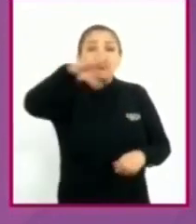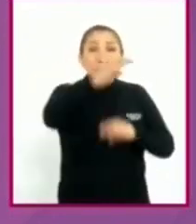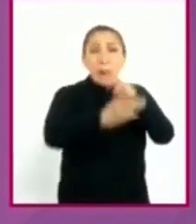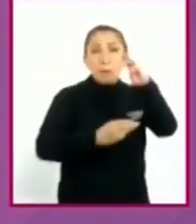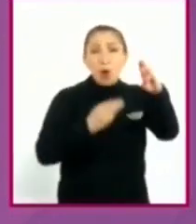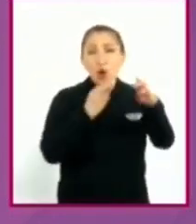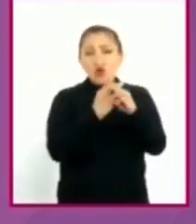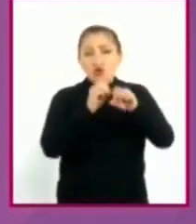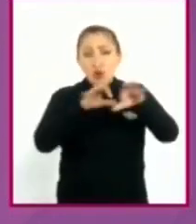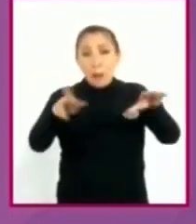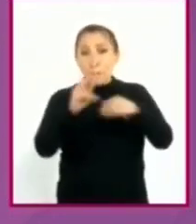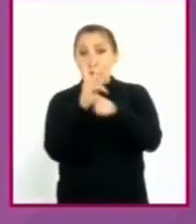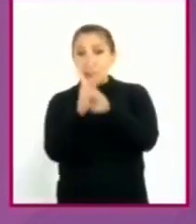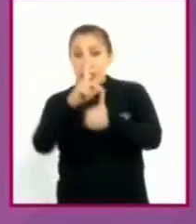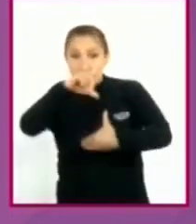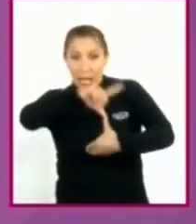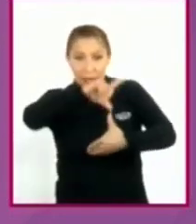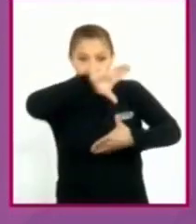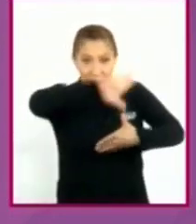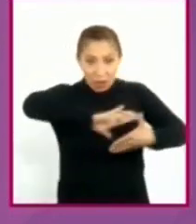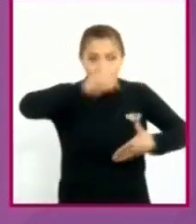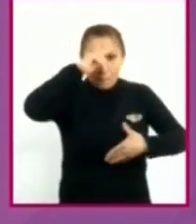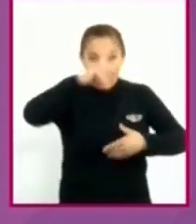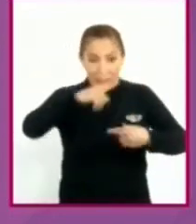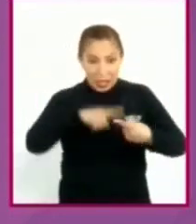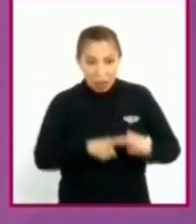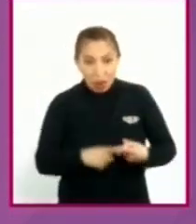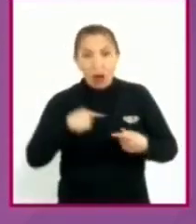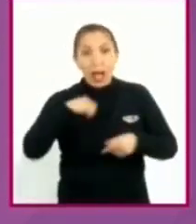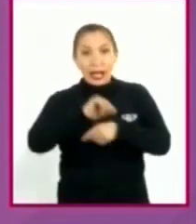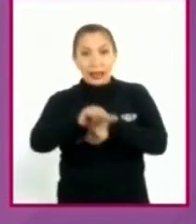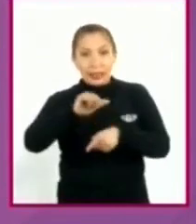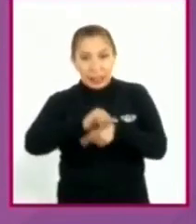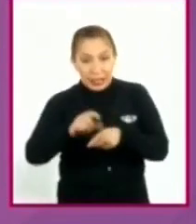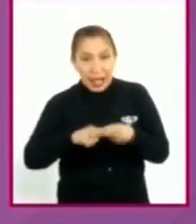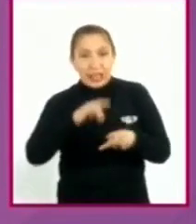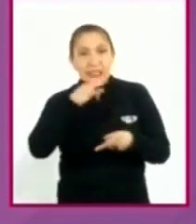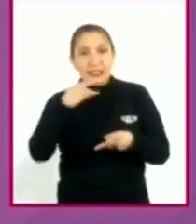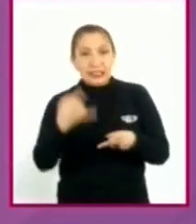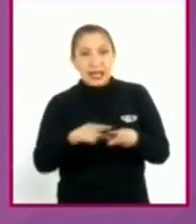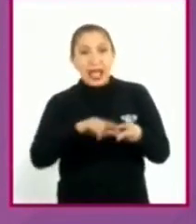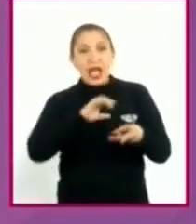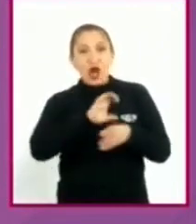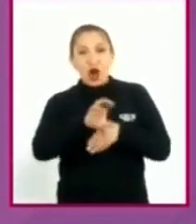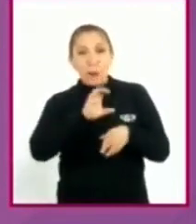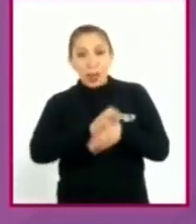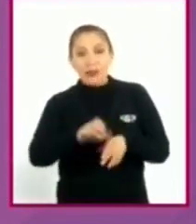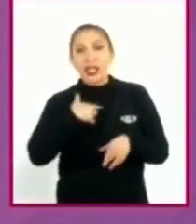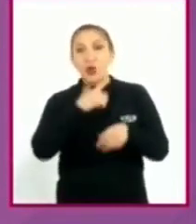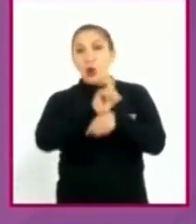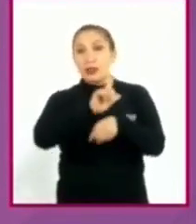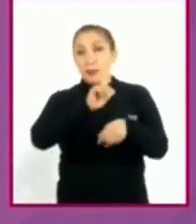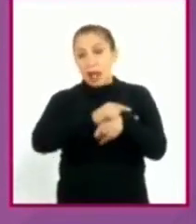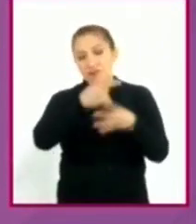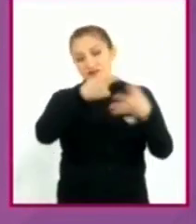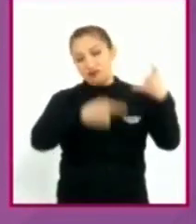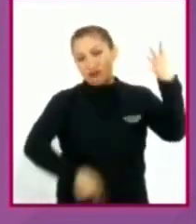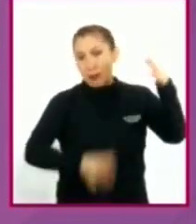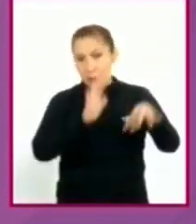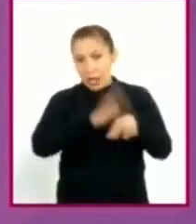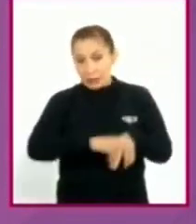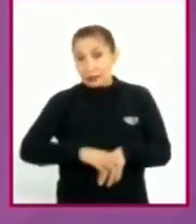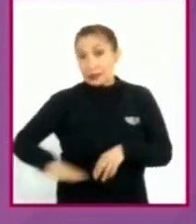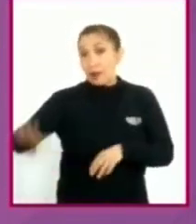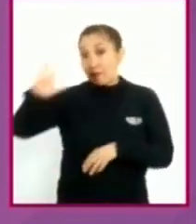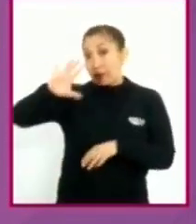mundo. Se habla en países latinoamericanos como México, Argentina, Chile, Colombia y Guatemala, entre otros. En